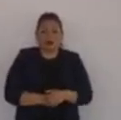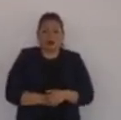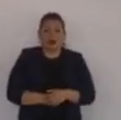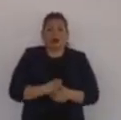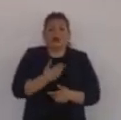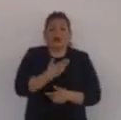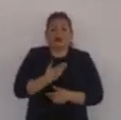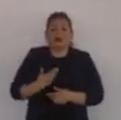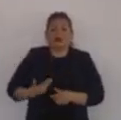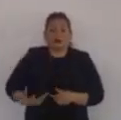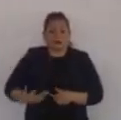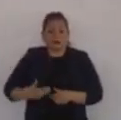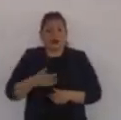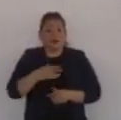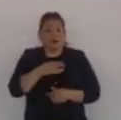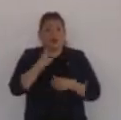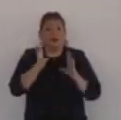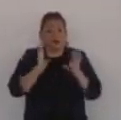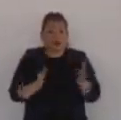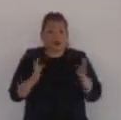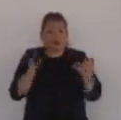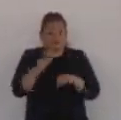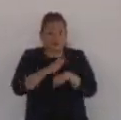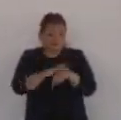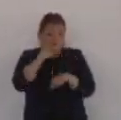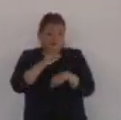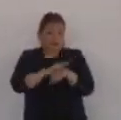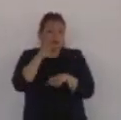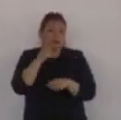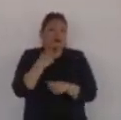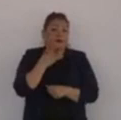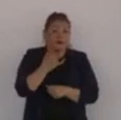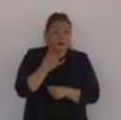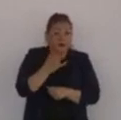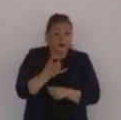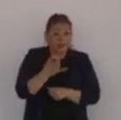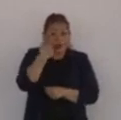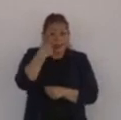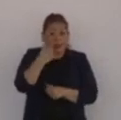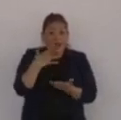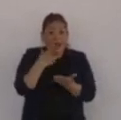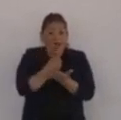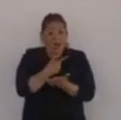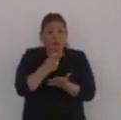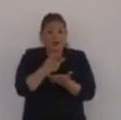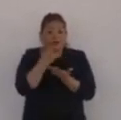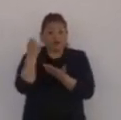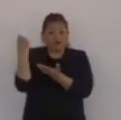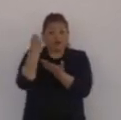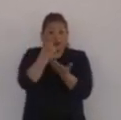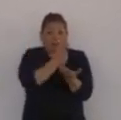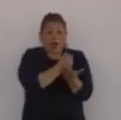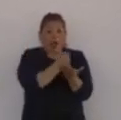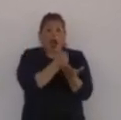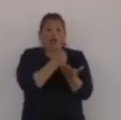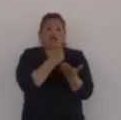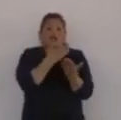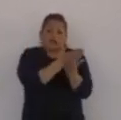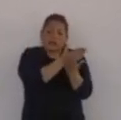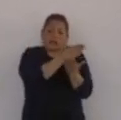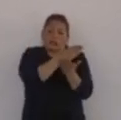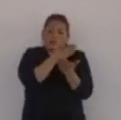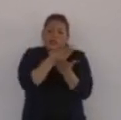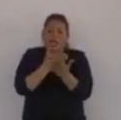El presidente ha hecho sus mayores esfuerzos para obtener los recursos. ¿Y cómo se ha hecho si